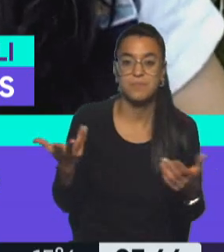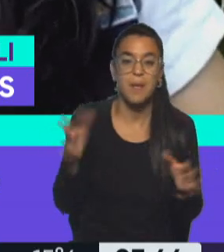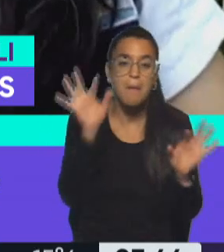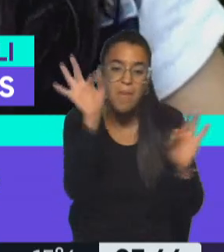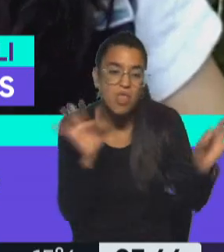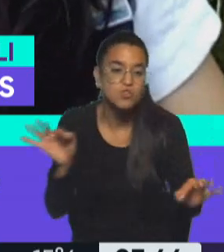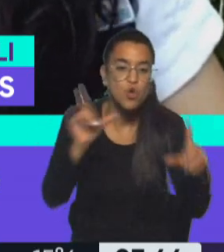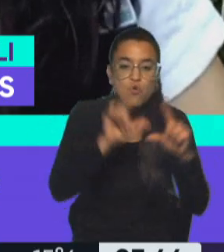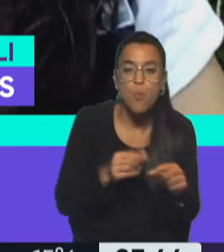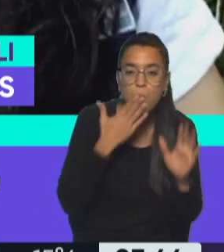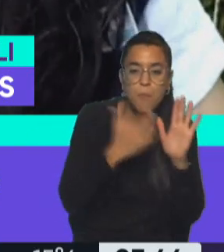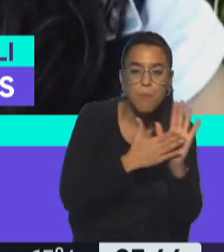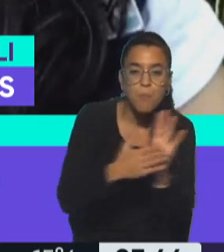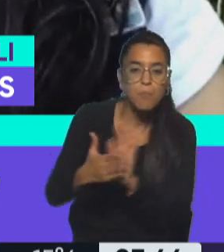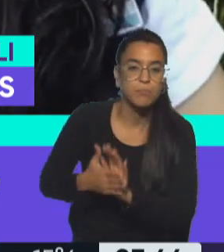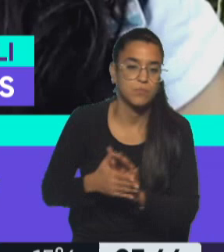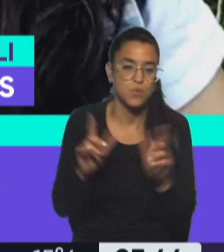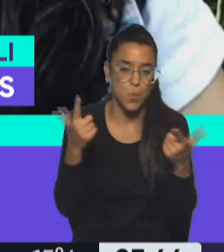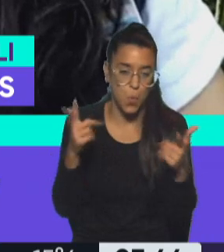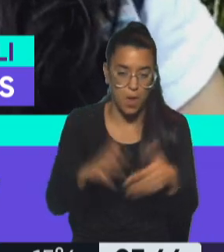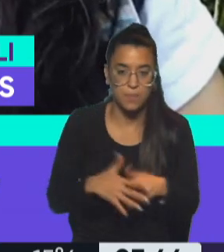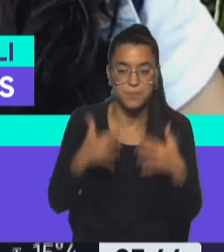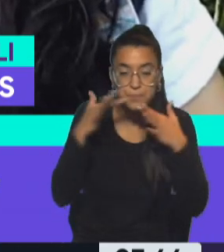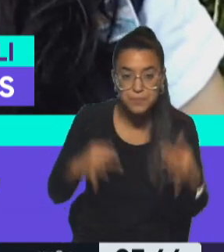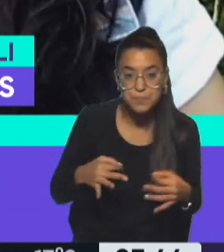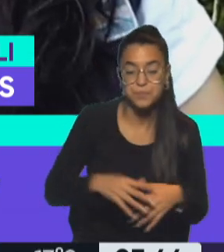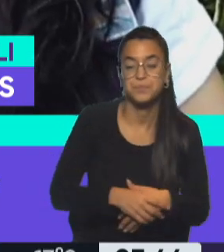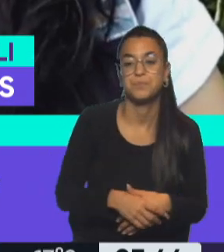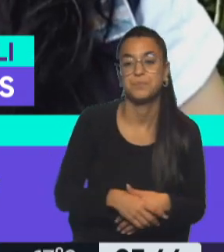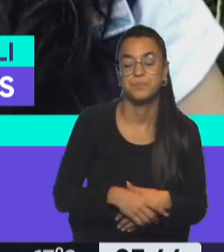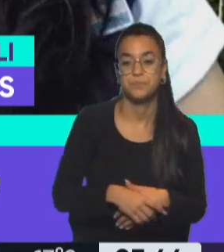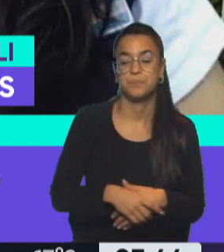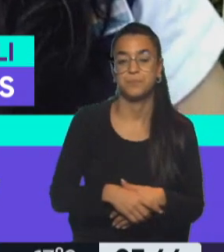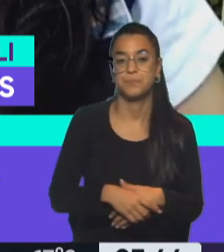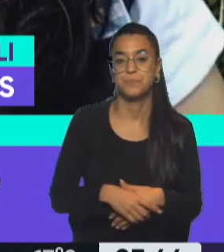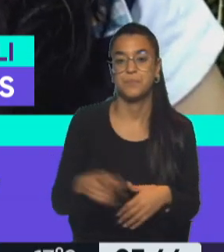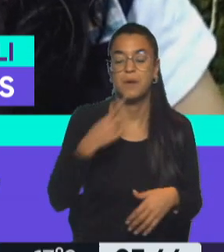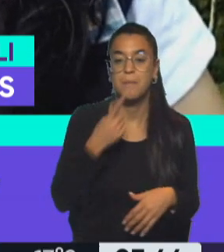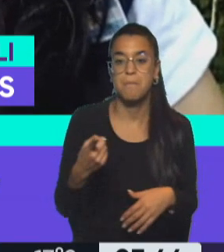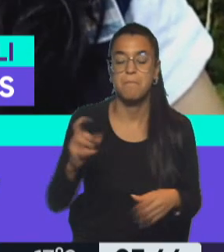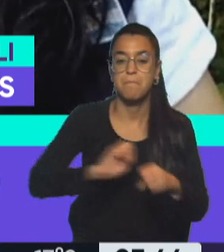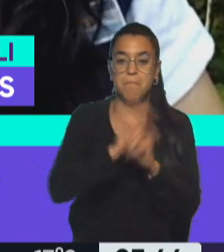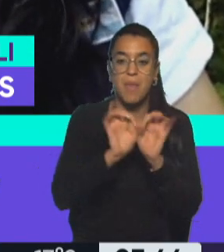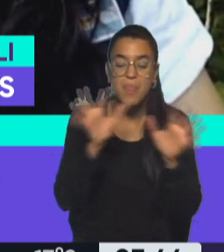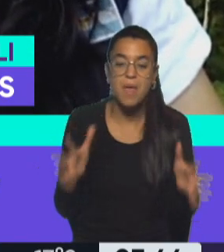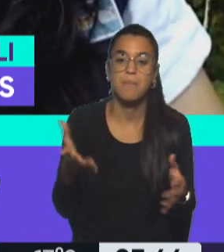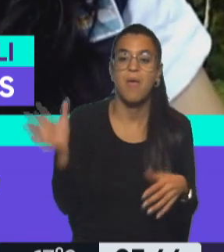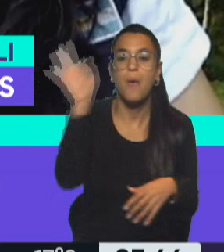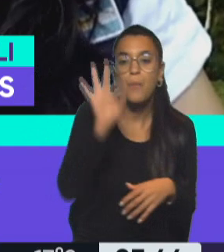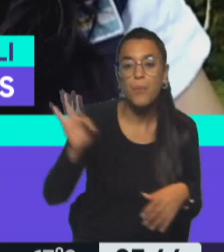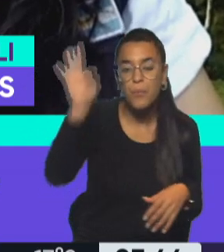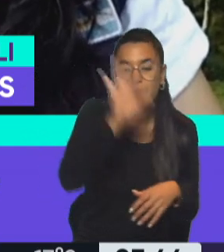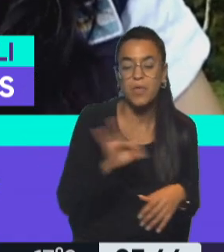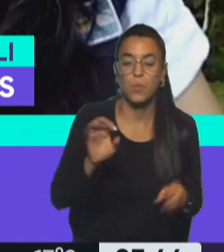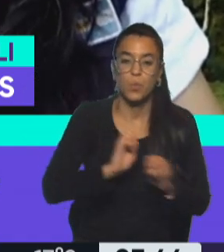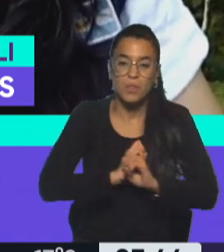mediciones, números, testeos masivos. Lo cierto es que una pandemia, un virus que ha sido